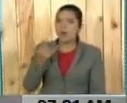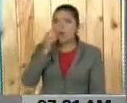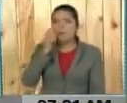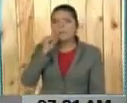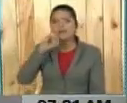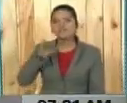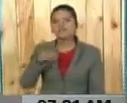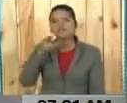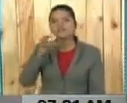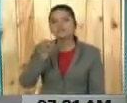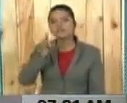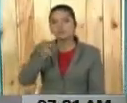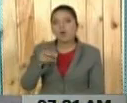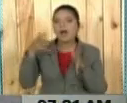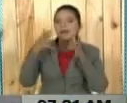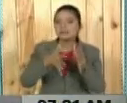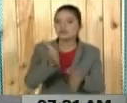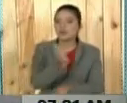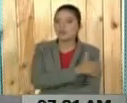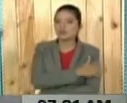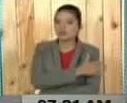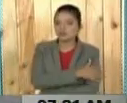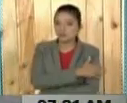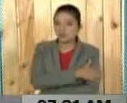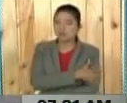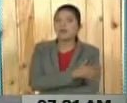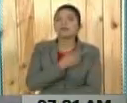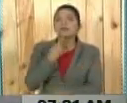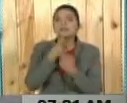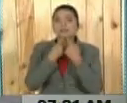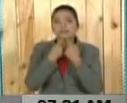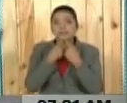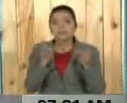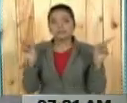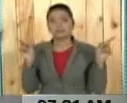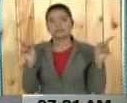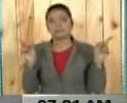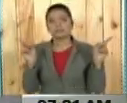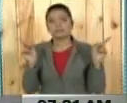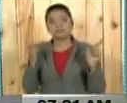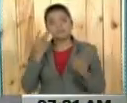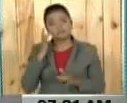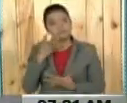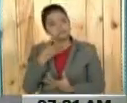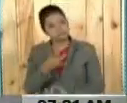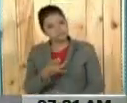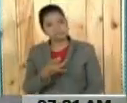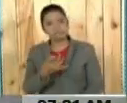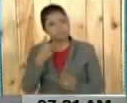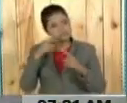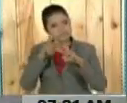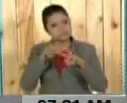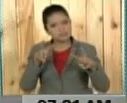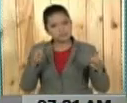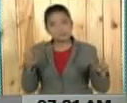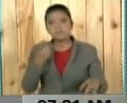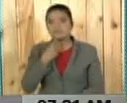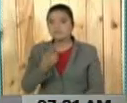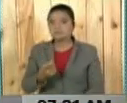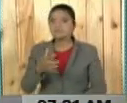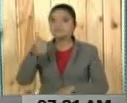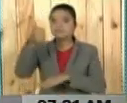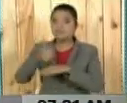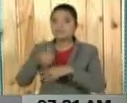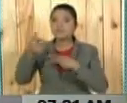los asesores de la oposición, ha hecho unas declaraciones que son, digamos, interesantes para el análisis. Decía que la